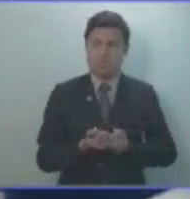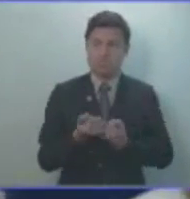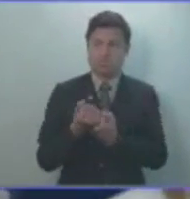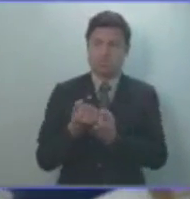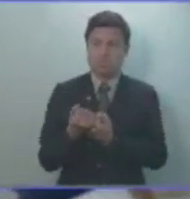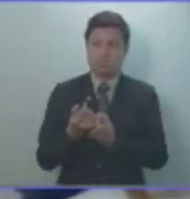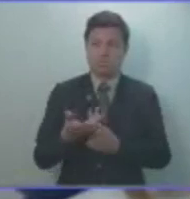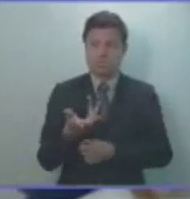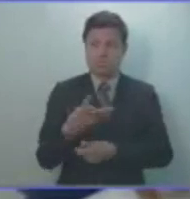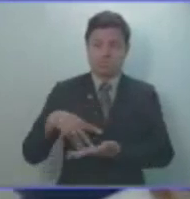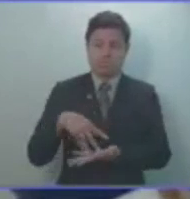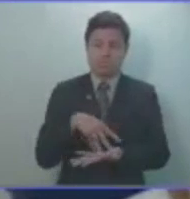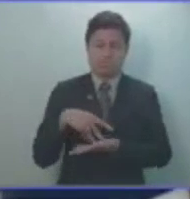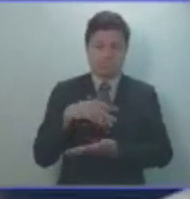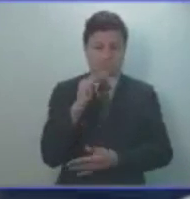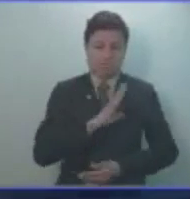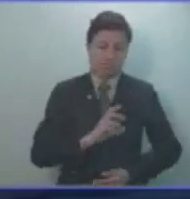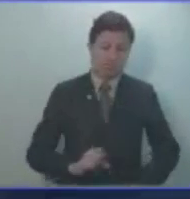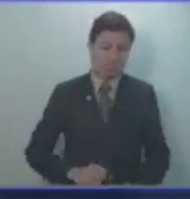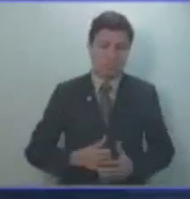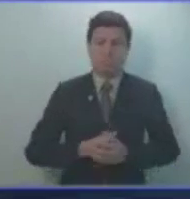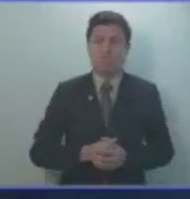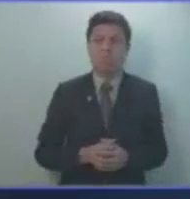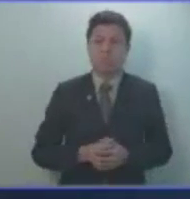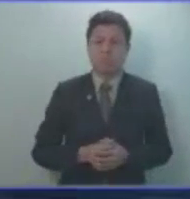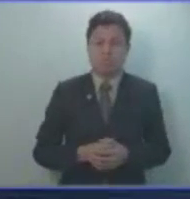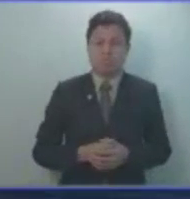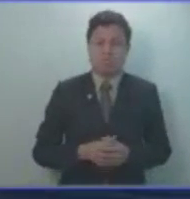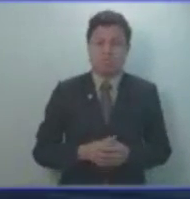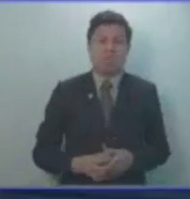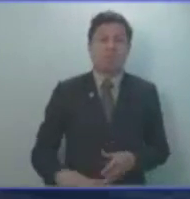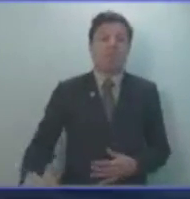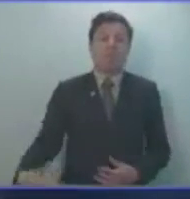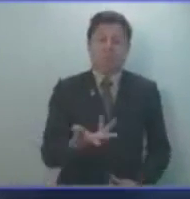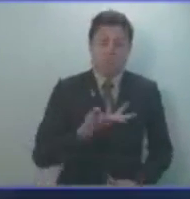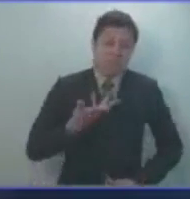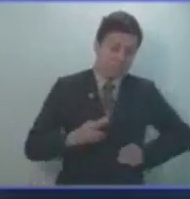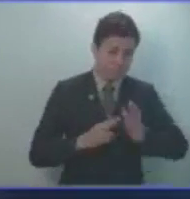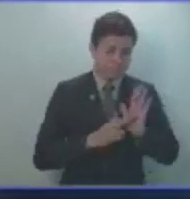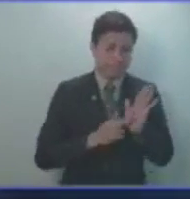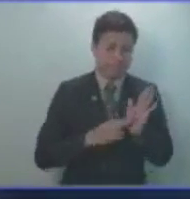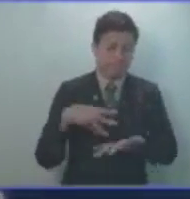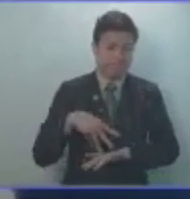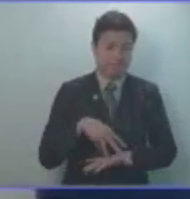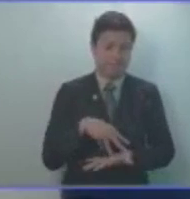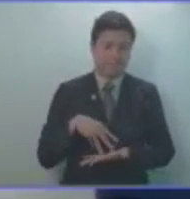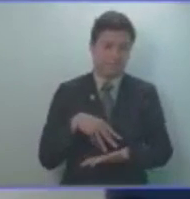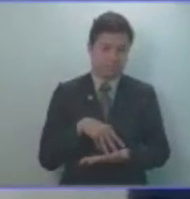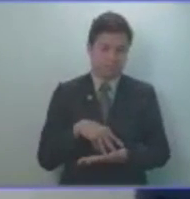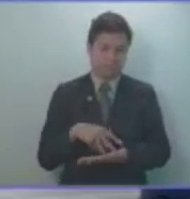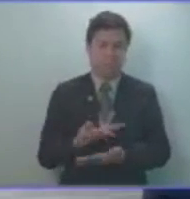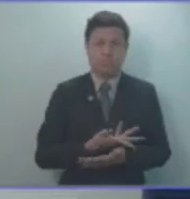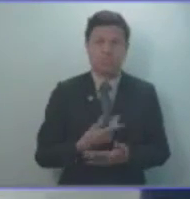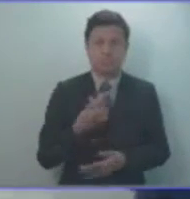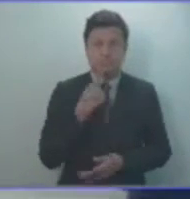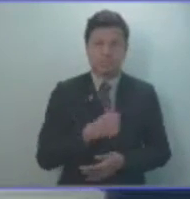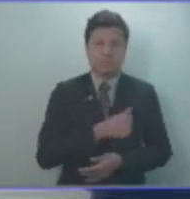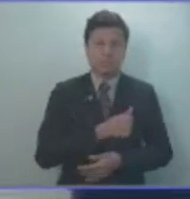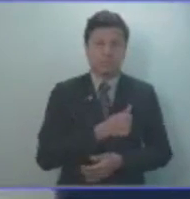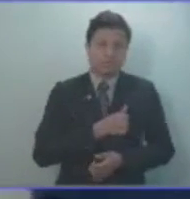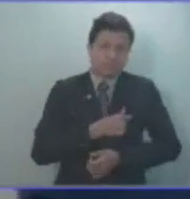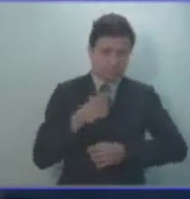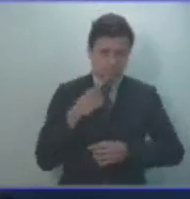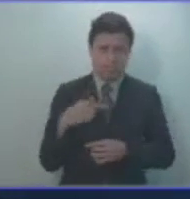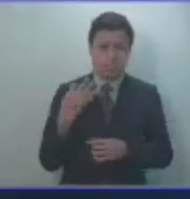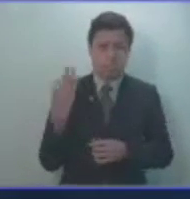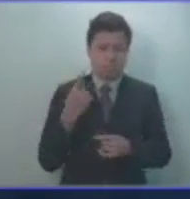beneficio de la población. Como representantes del pueblo, nuestro deber es